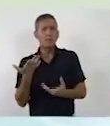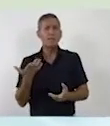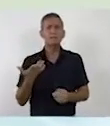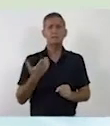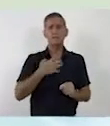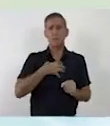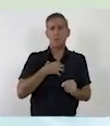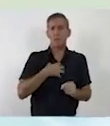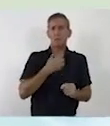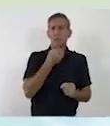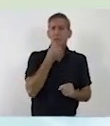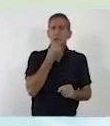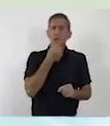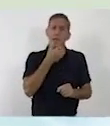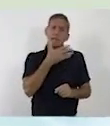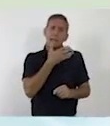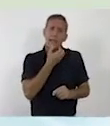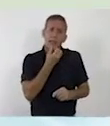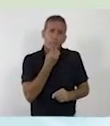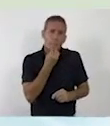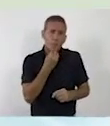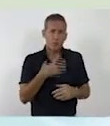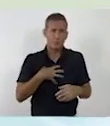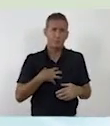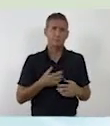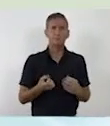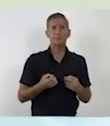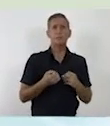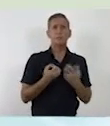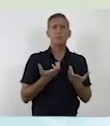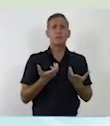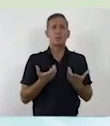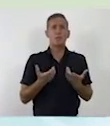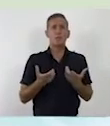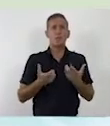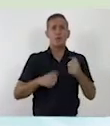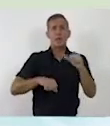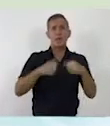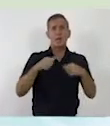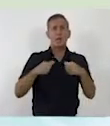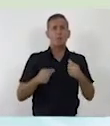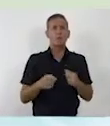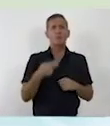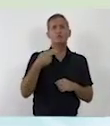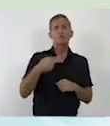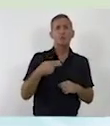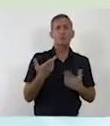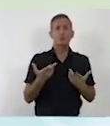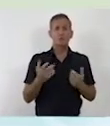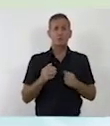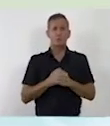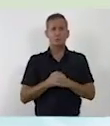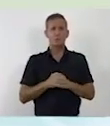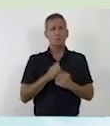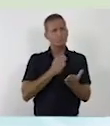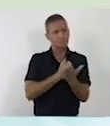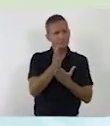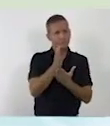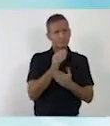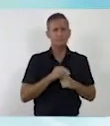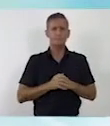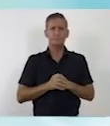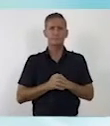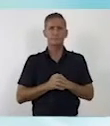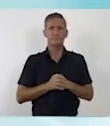que podemos tener en cuenta en los contenidos es la influencia negativa para el medio ambiente de la combustión de los hidrocarburos. Bien,